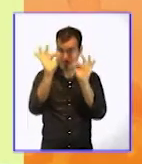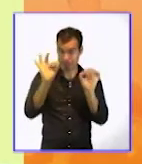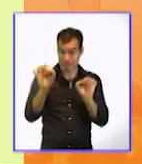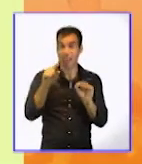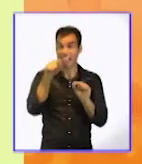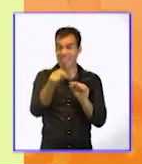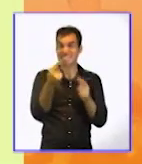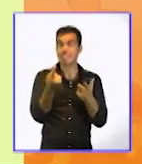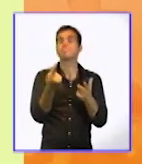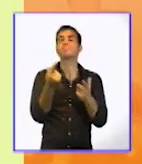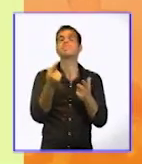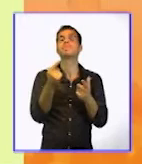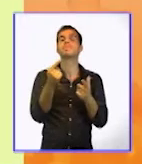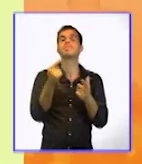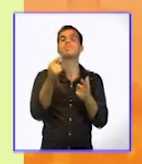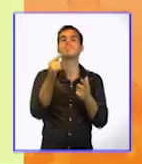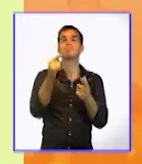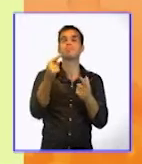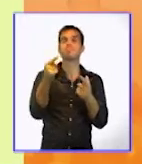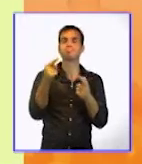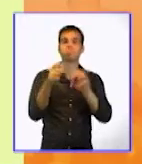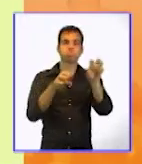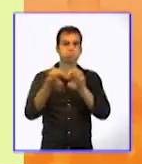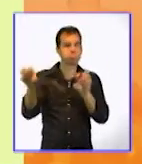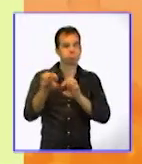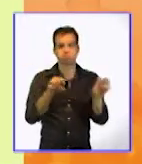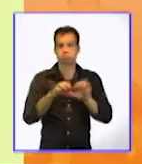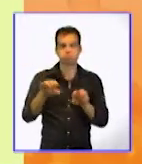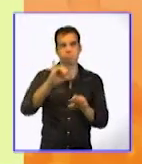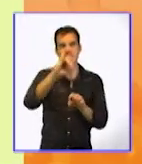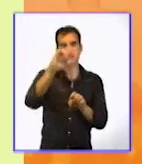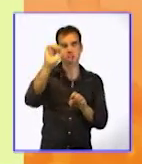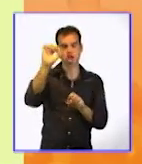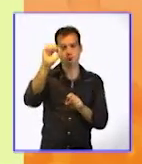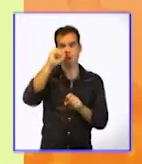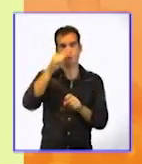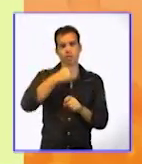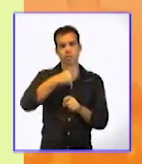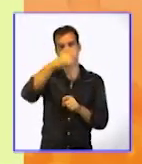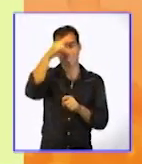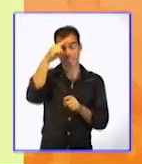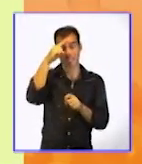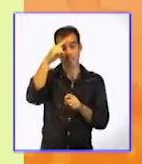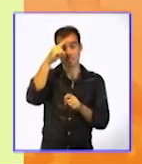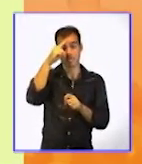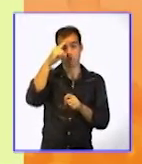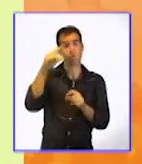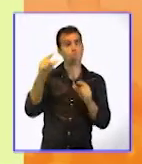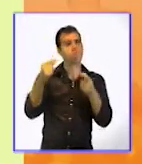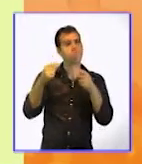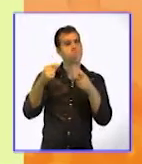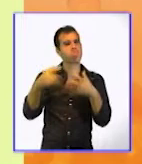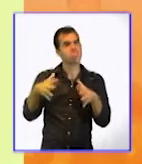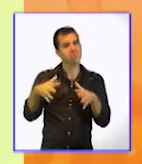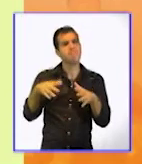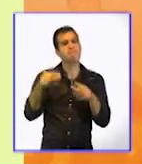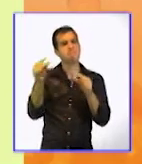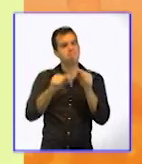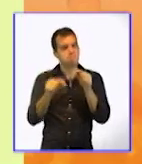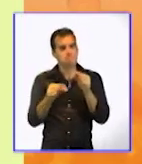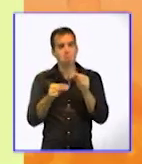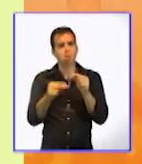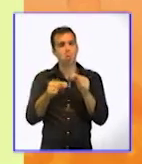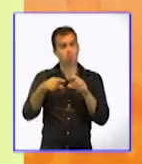Los electrolitos fuertes y solubles están muy disociados en iones, mientras que los débiles y solubles están muy poco disociados en